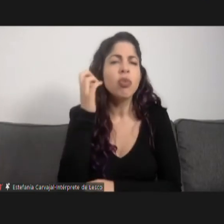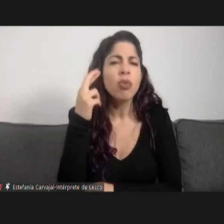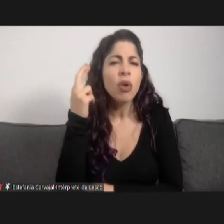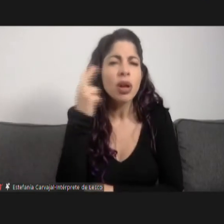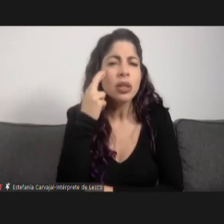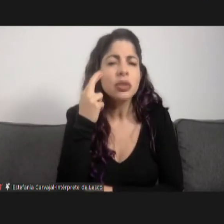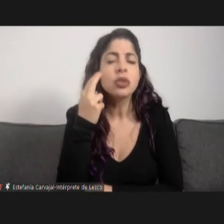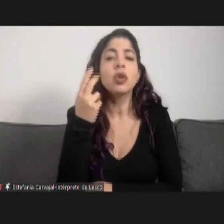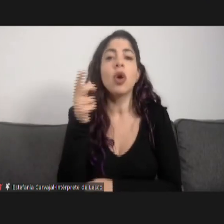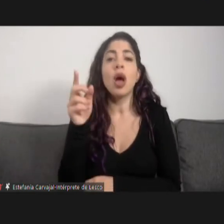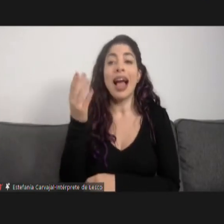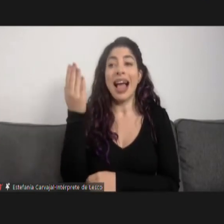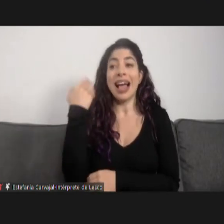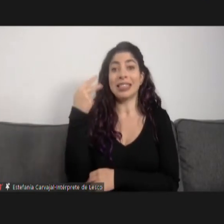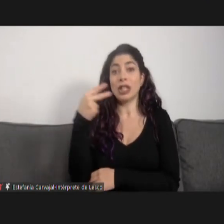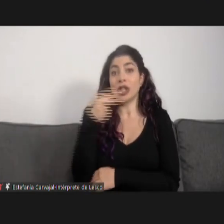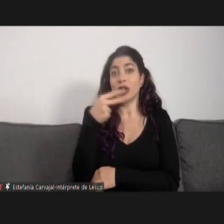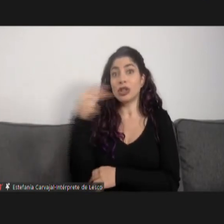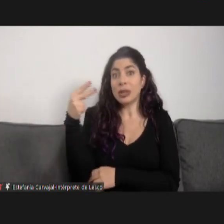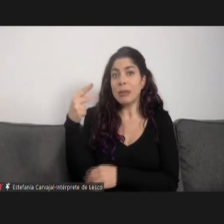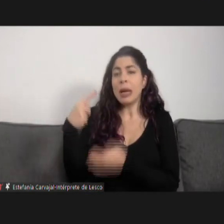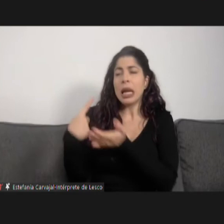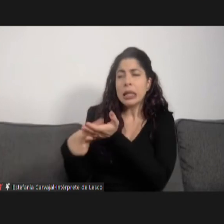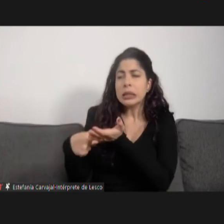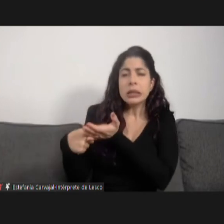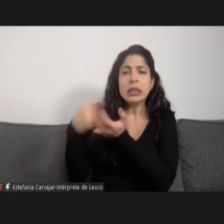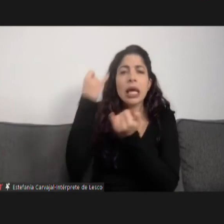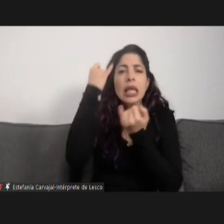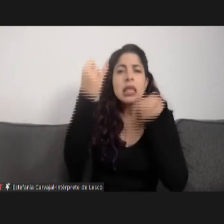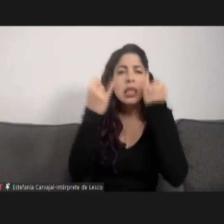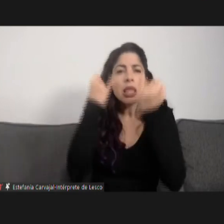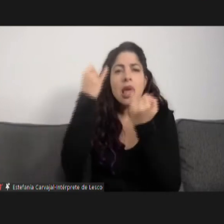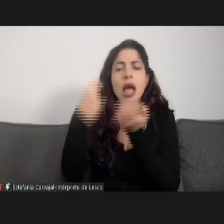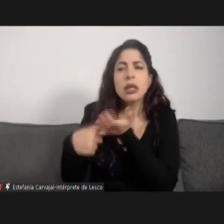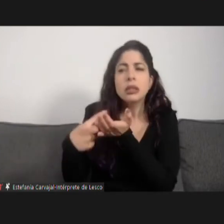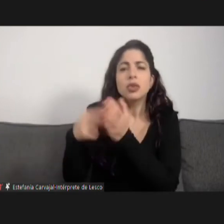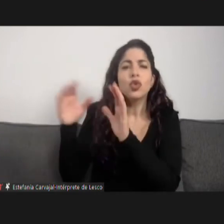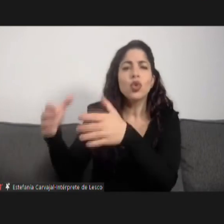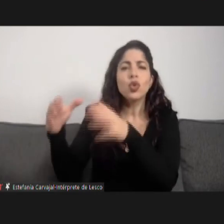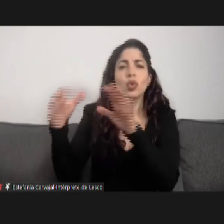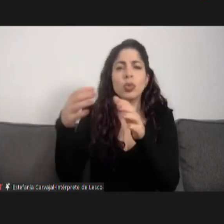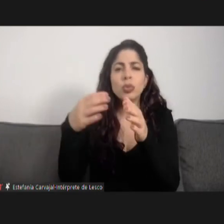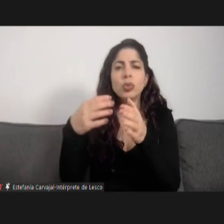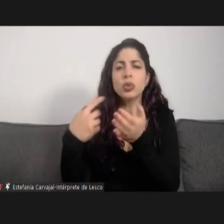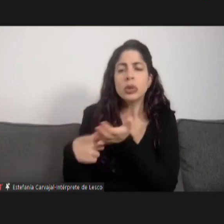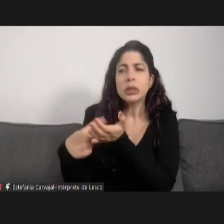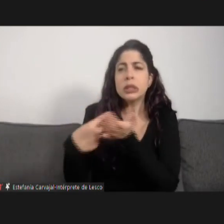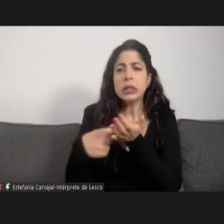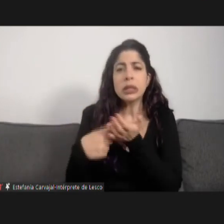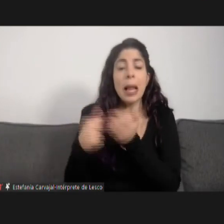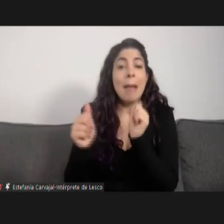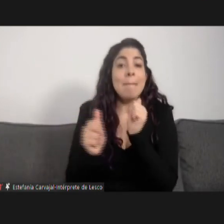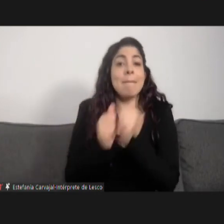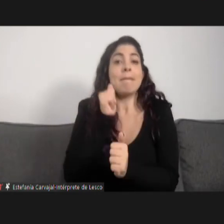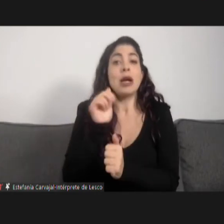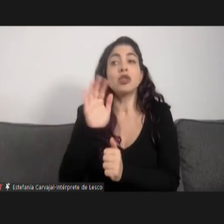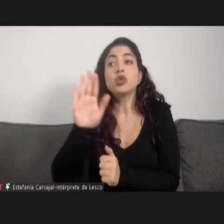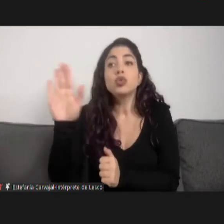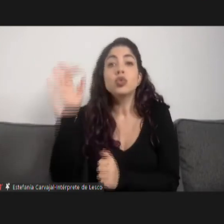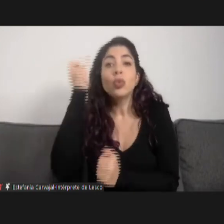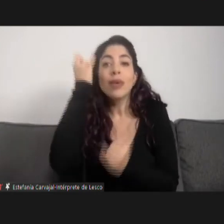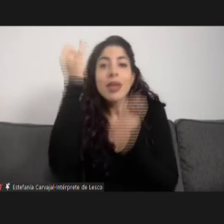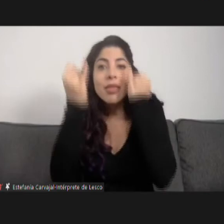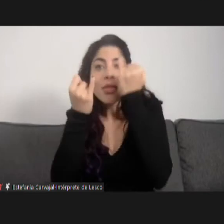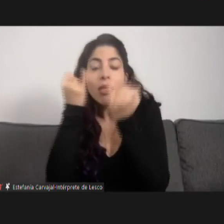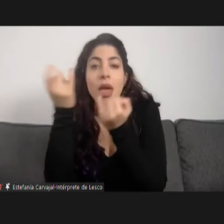iniciativas. Desde hace 2 semanas estamos conversando con varios sectores hemos tomado gran parte de las iniciativas que ellos